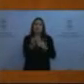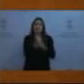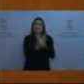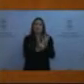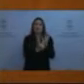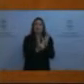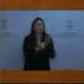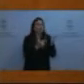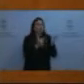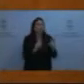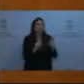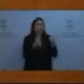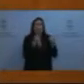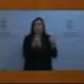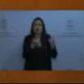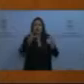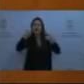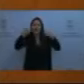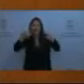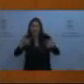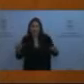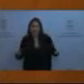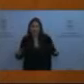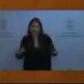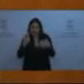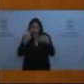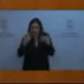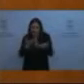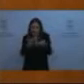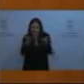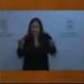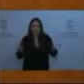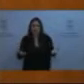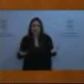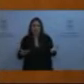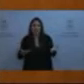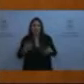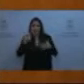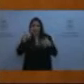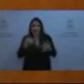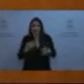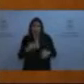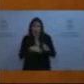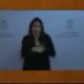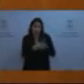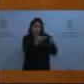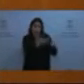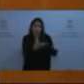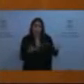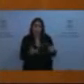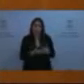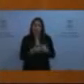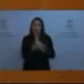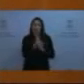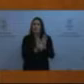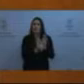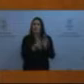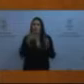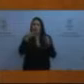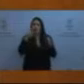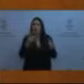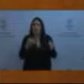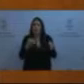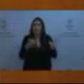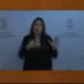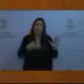como dice usted, oficiales, con datos reales, con datos objetivos, que ha sido la realidad de su gestión. Hay un dato muy objetivo, aunque no